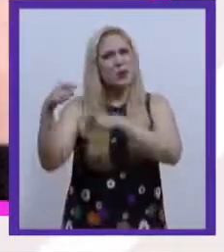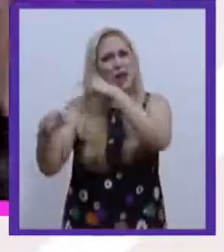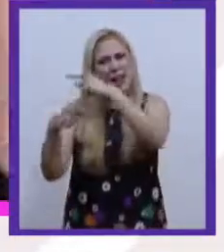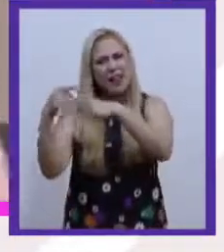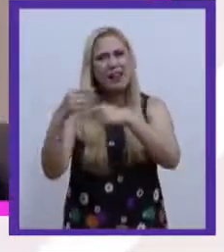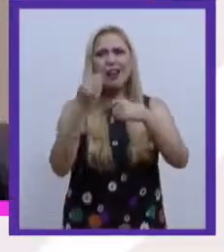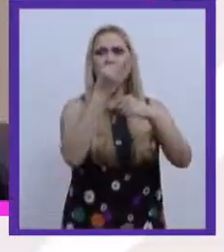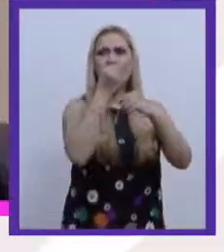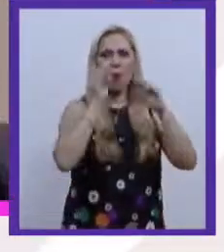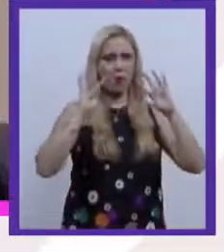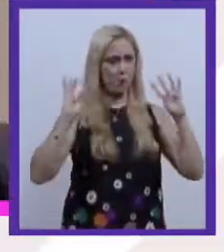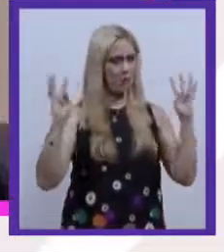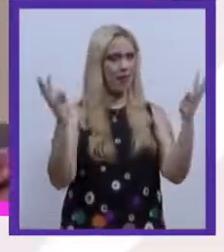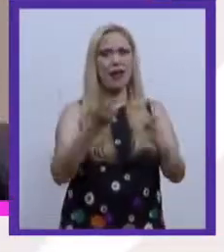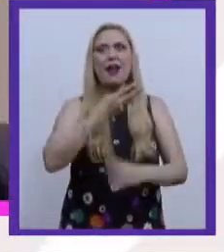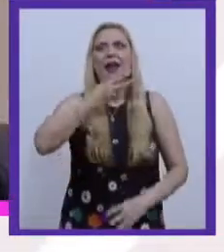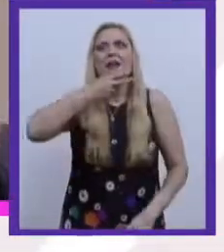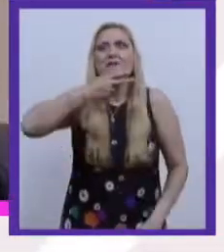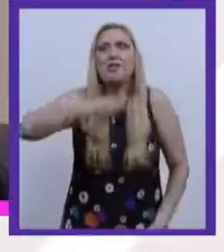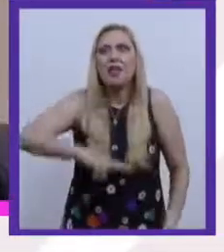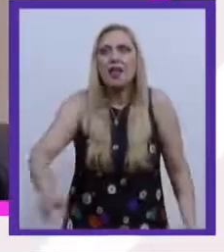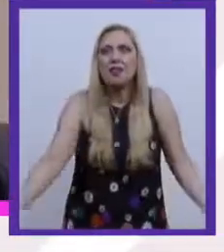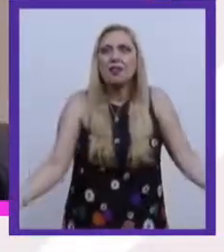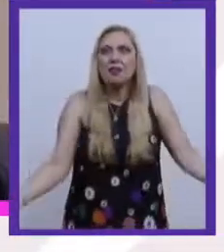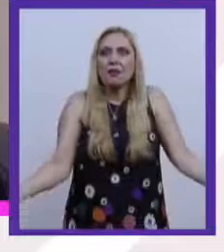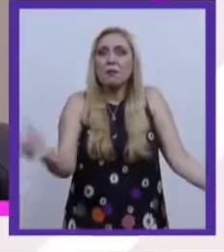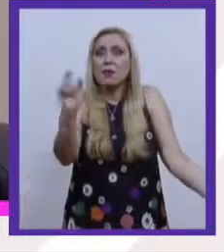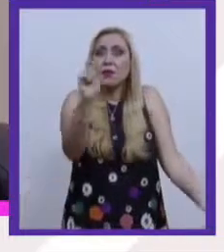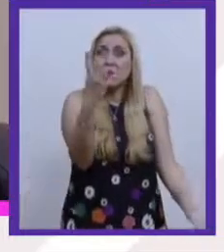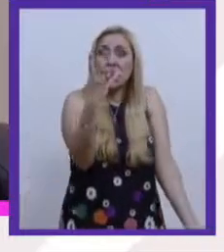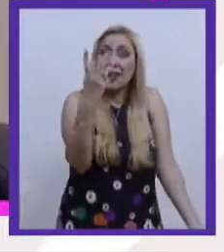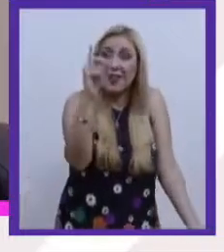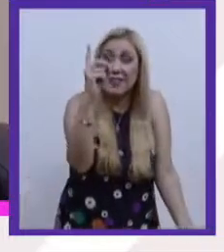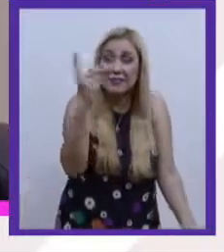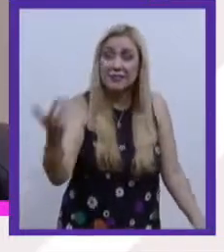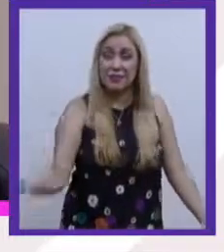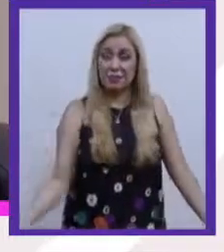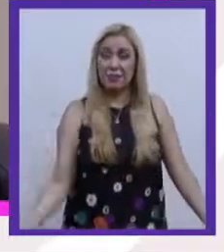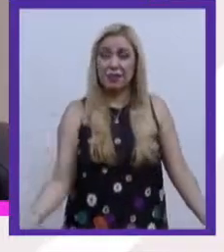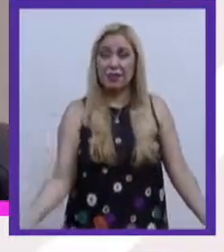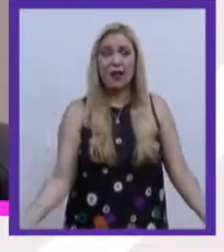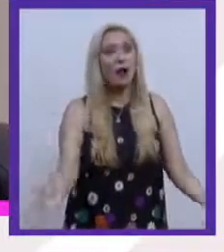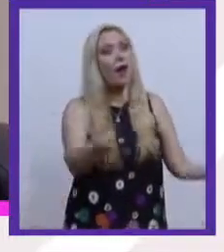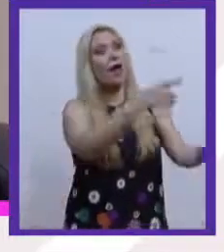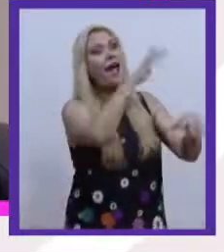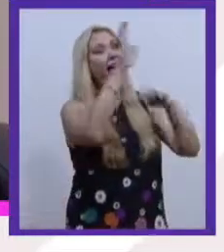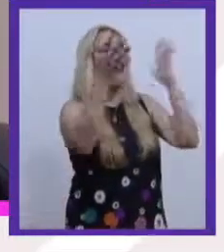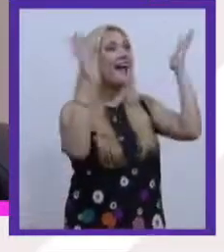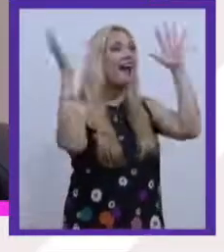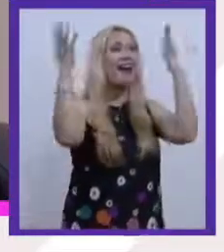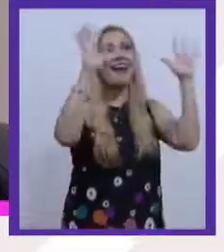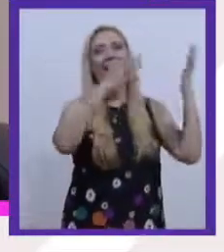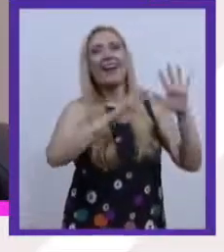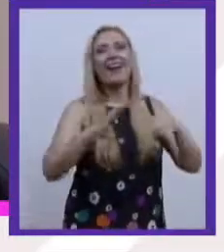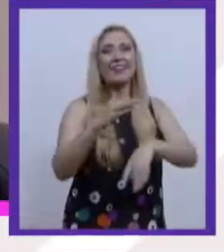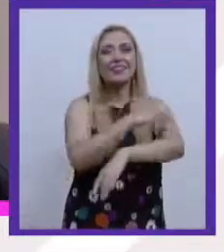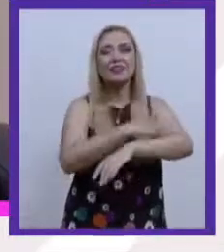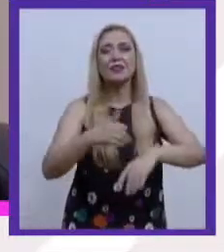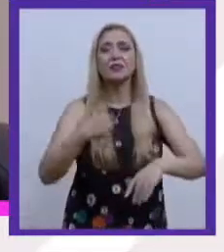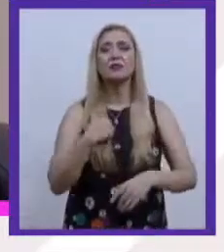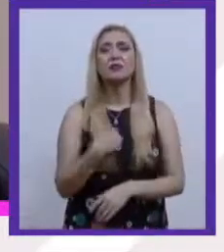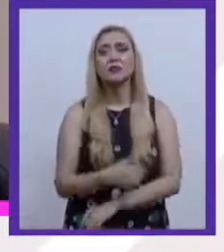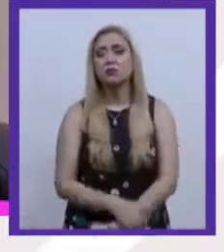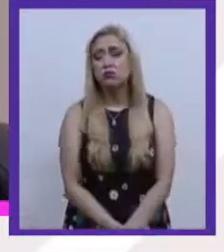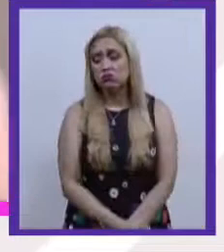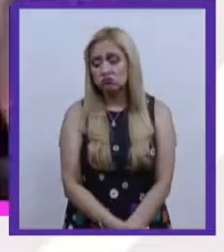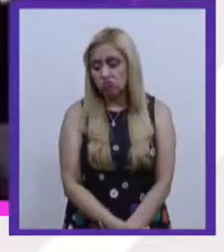Ya aprobaron lo que tenían que aprobar, sí, punto. Era 24 de diciembre, 4 de la mañana, todo el mundo estaba esperando ver a qué hora salía a tomar